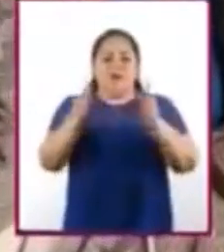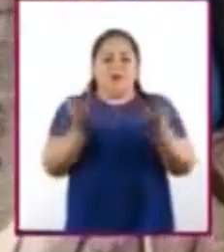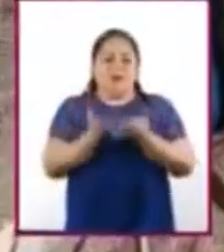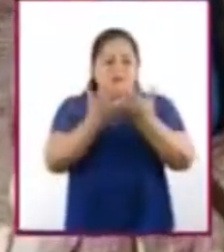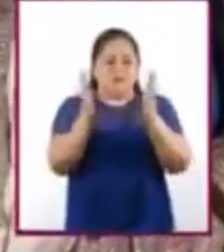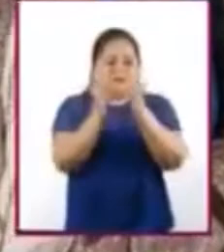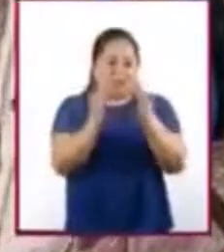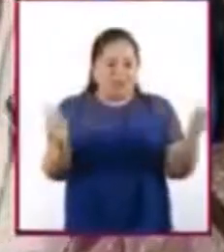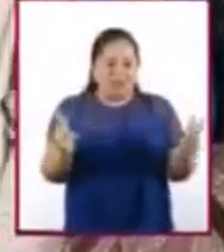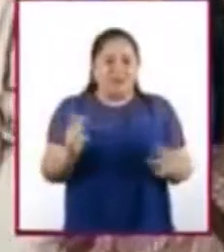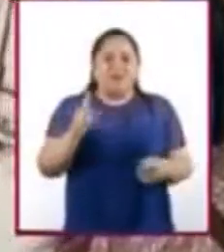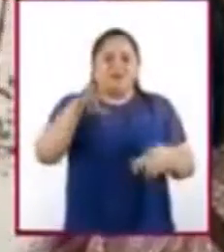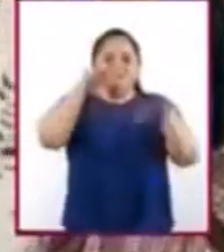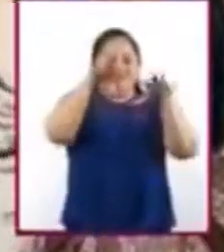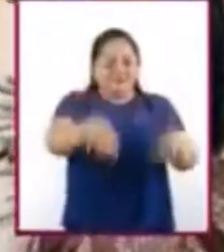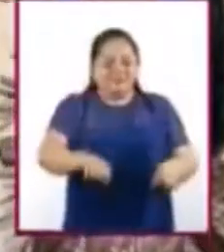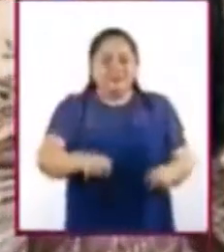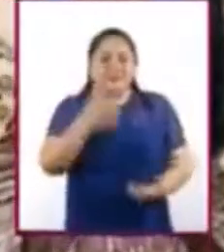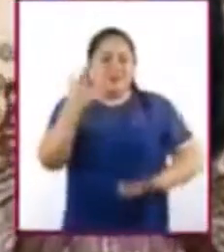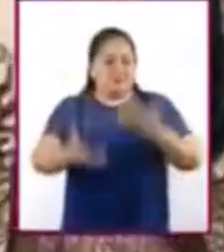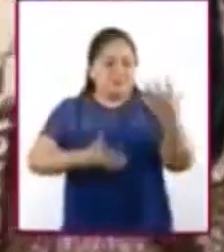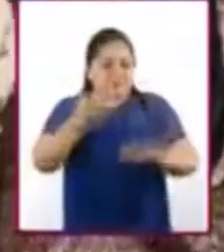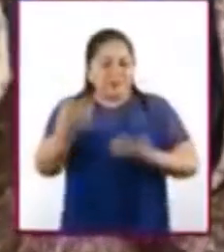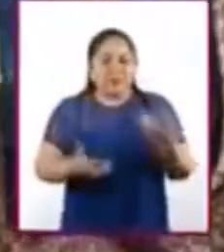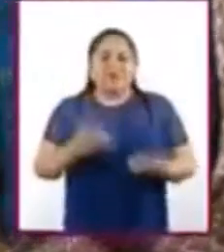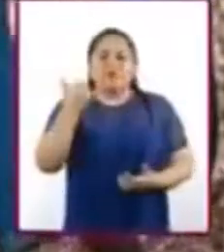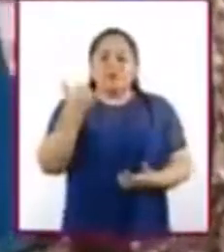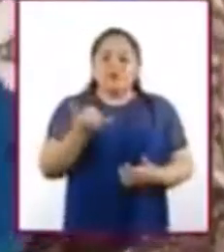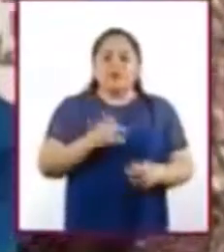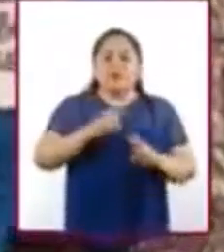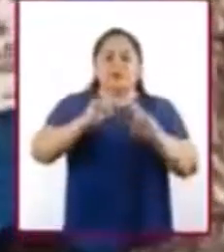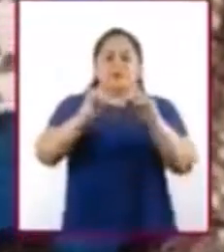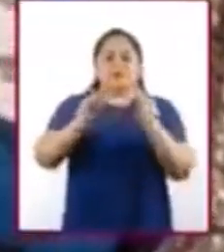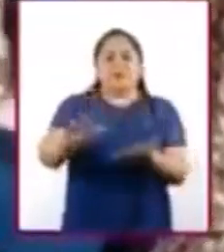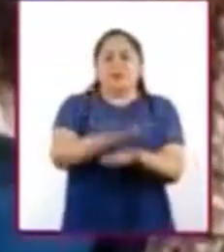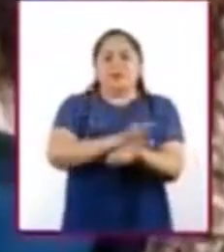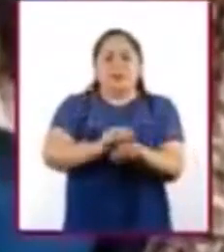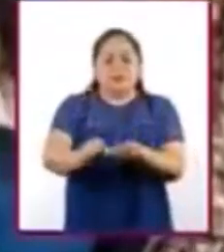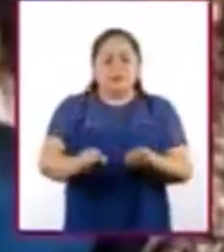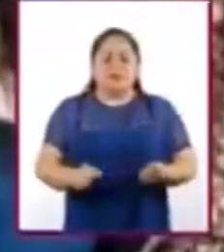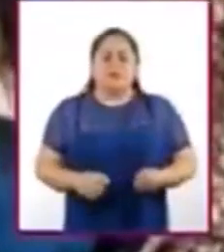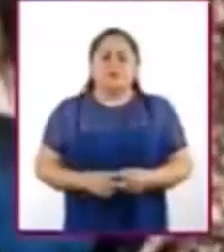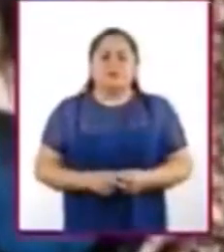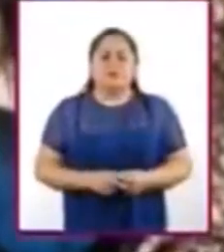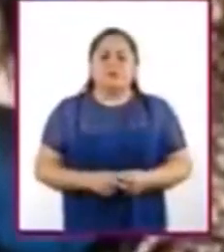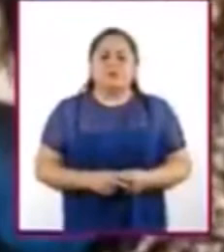francesas, tomadas, quemadas y destruidas.